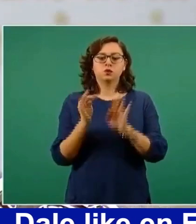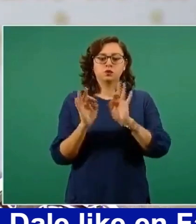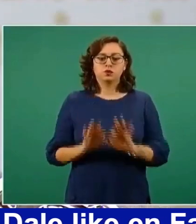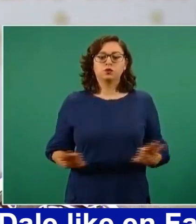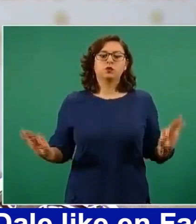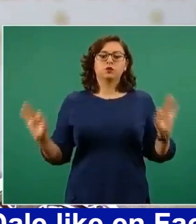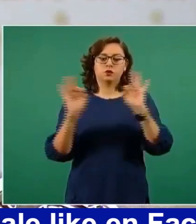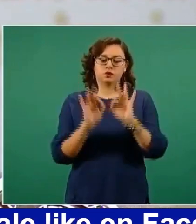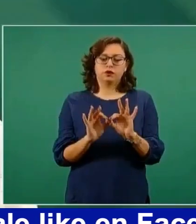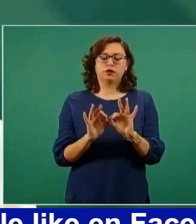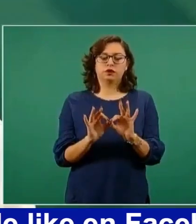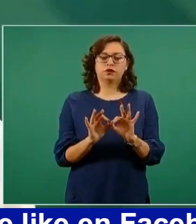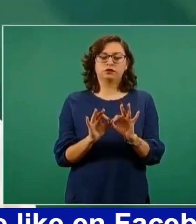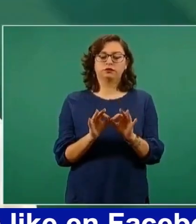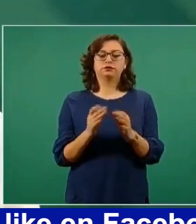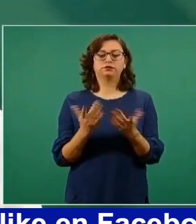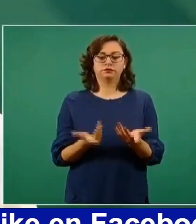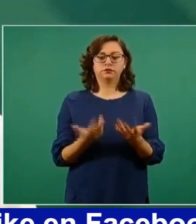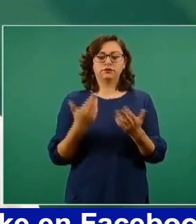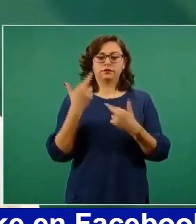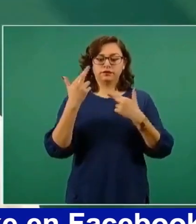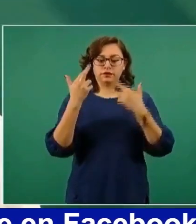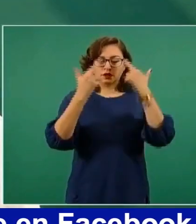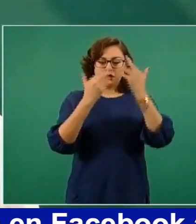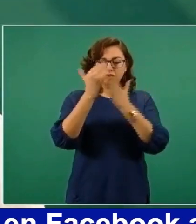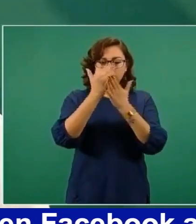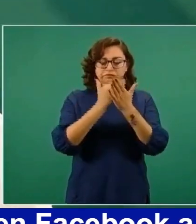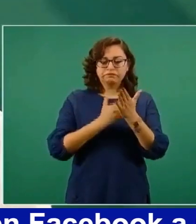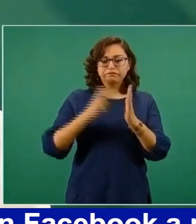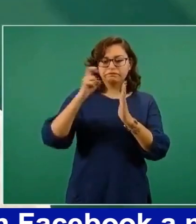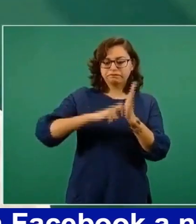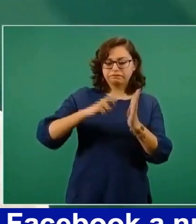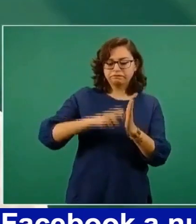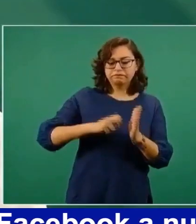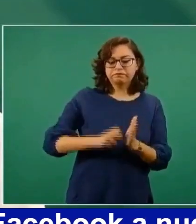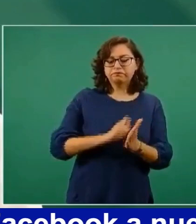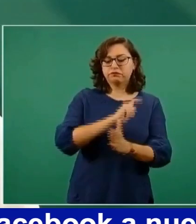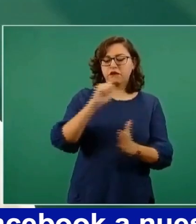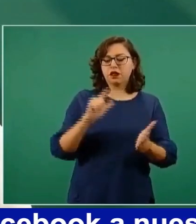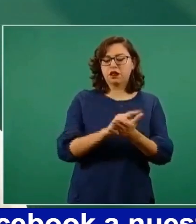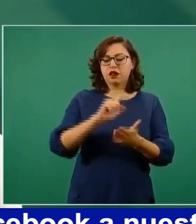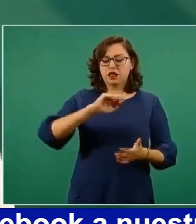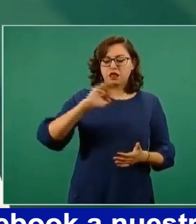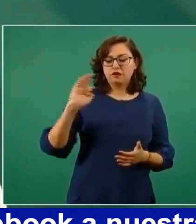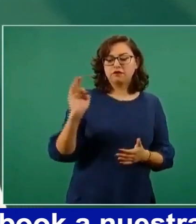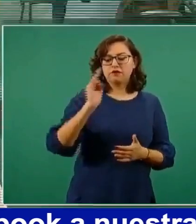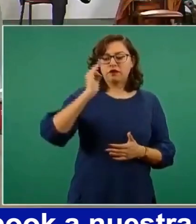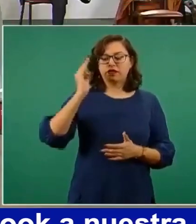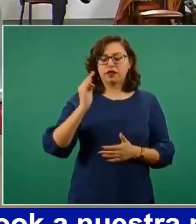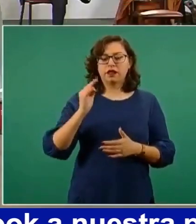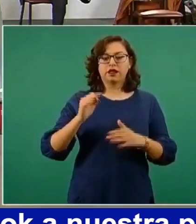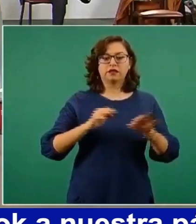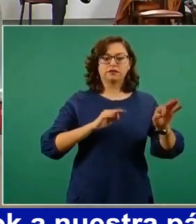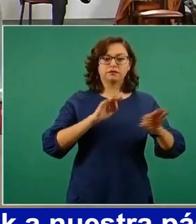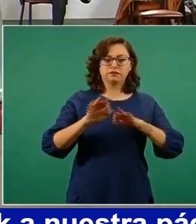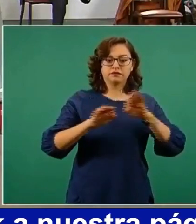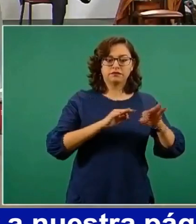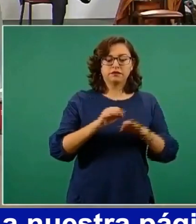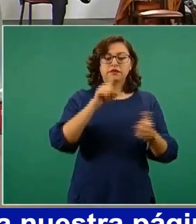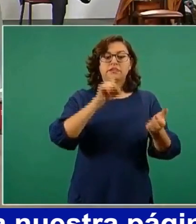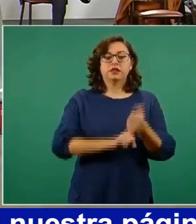que actualizar sus registros en la Secretaría del Trabajo. Como último punto,